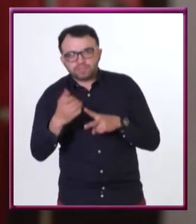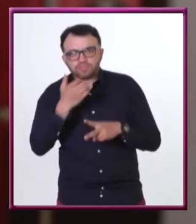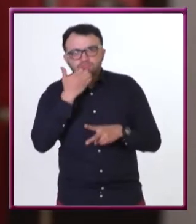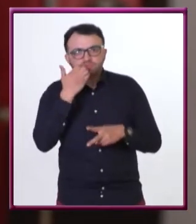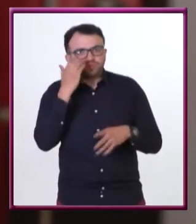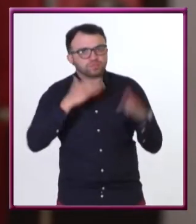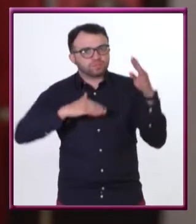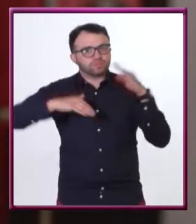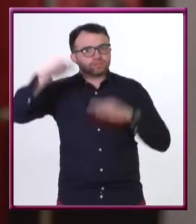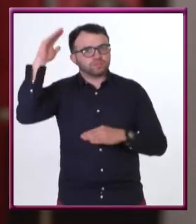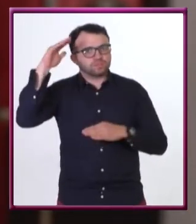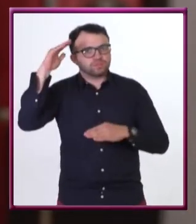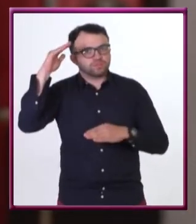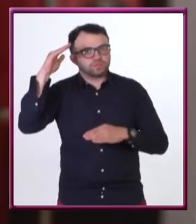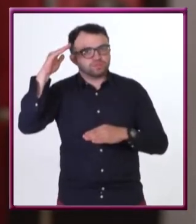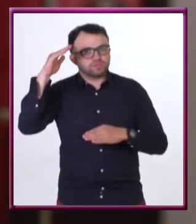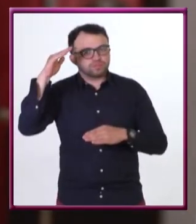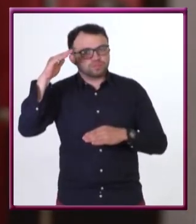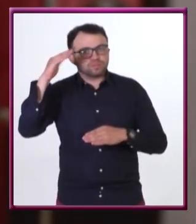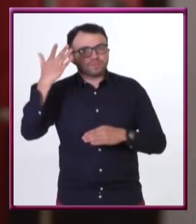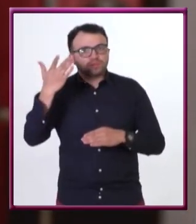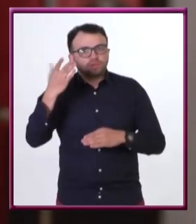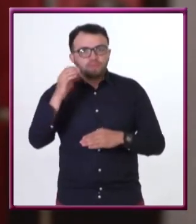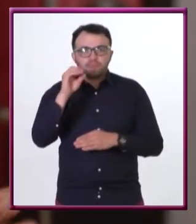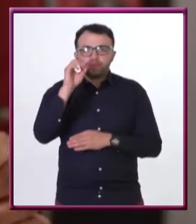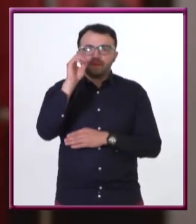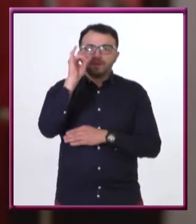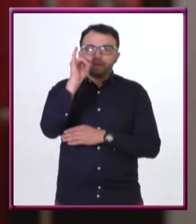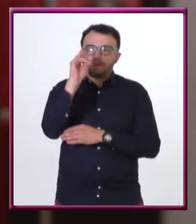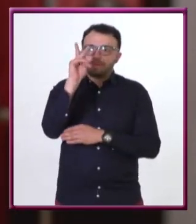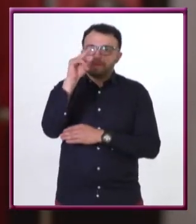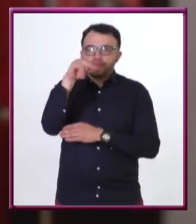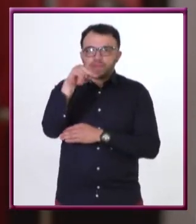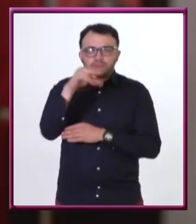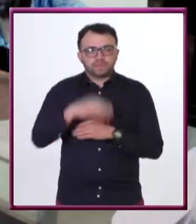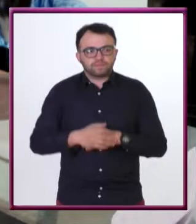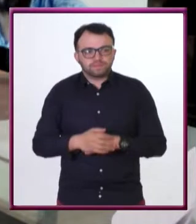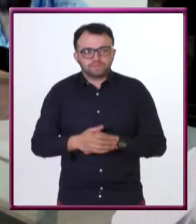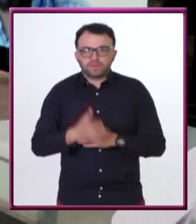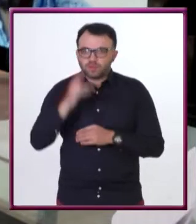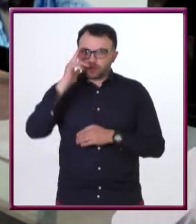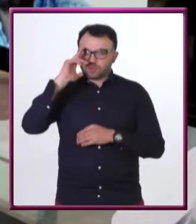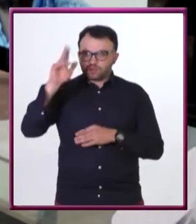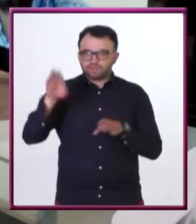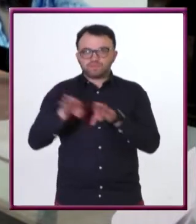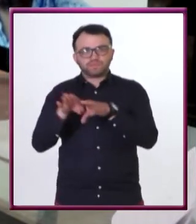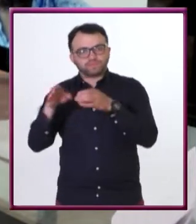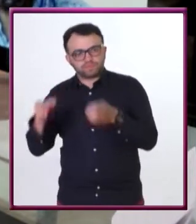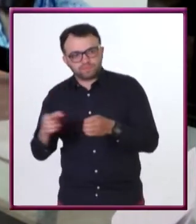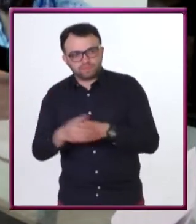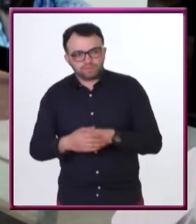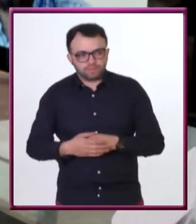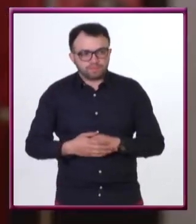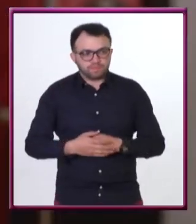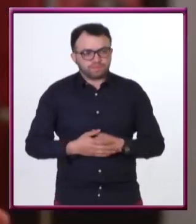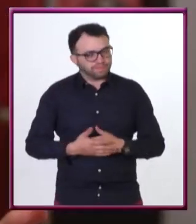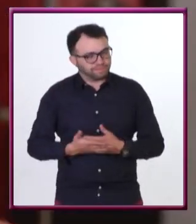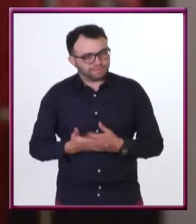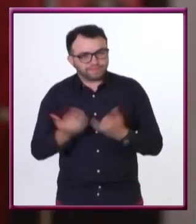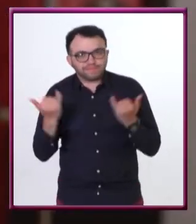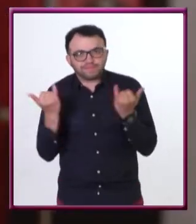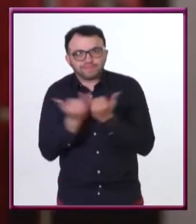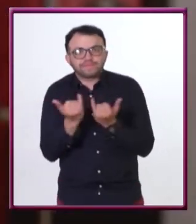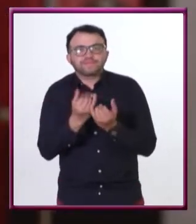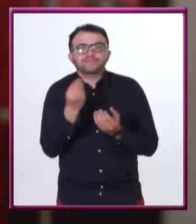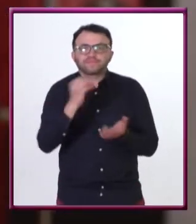Superior de Física y Matemáticas del Instituto Politécnico Nacional. ¿Qué tal? ¿Cómo está, Marco Antonio? Muy bien, espero que usted también.